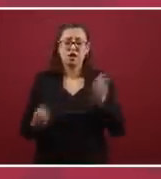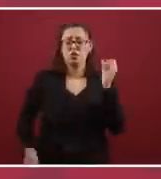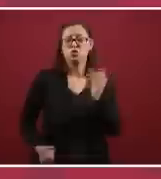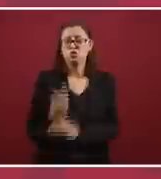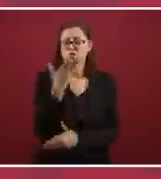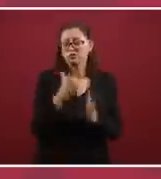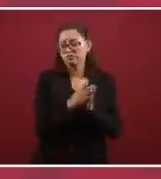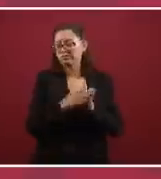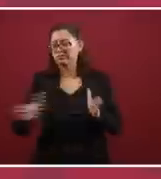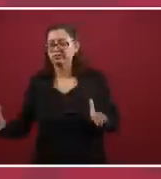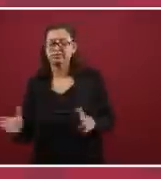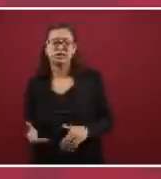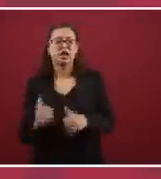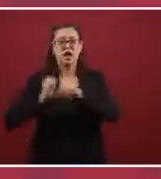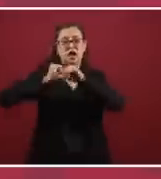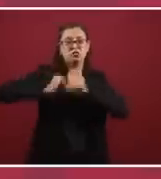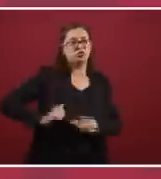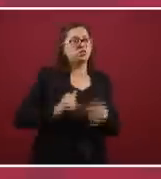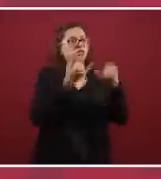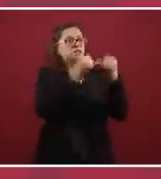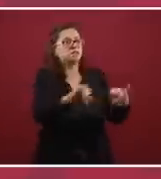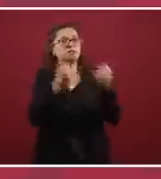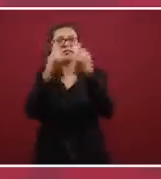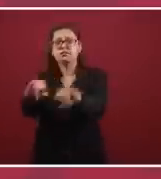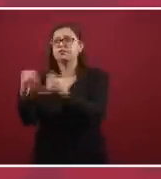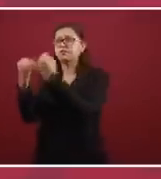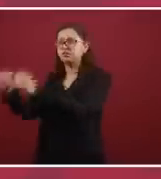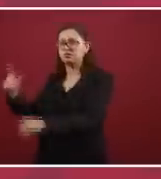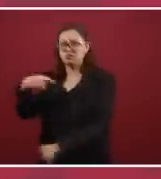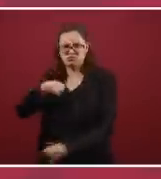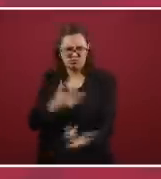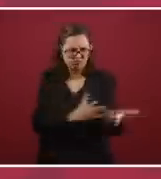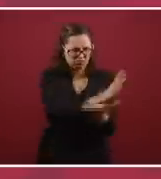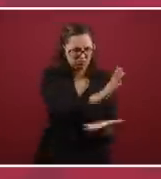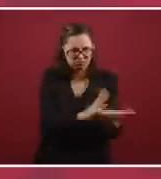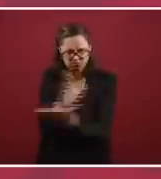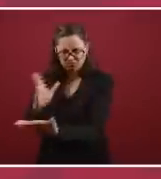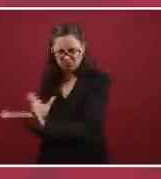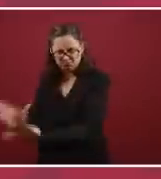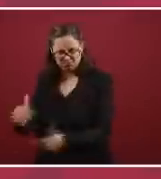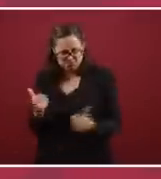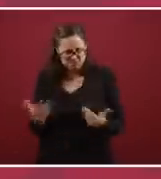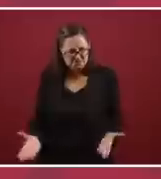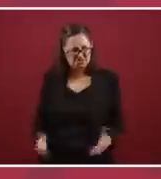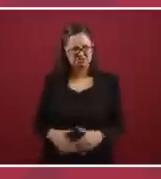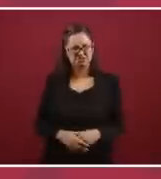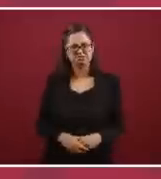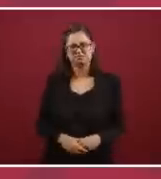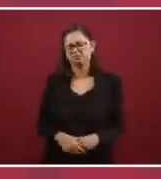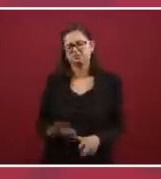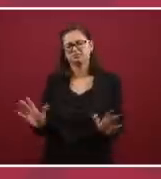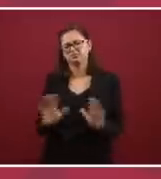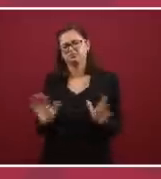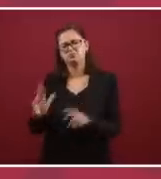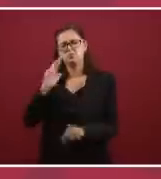independencia. ¿Para qué me voy a entrometer en lo que